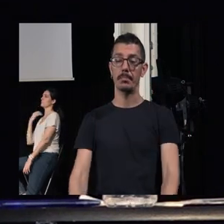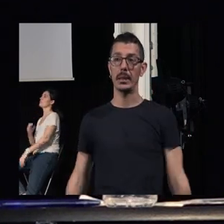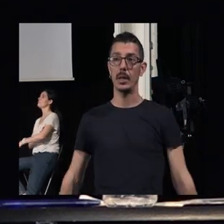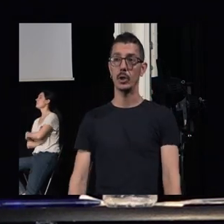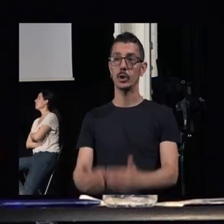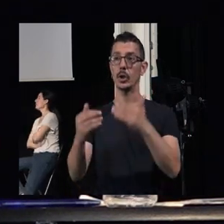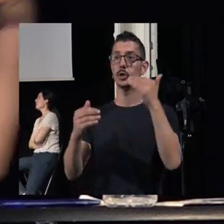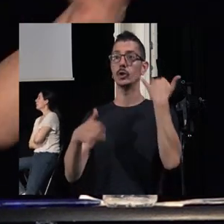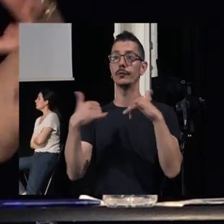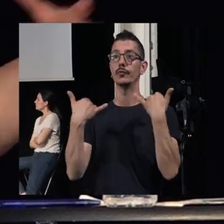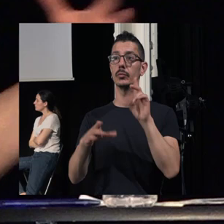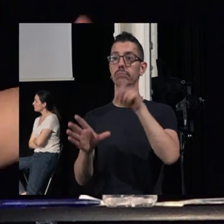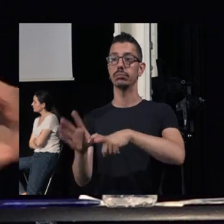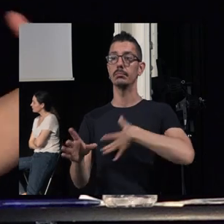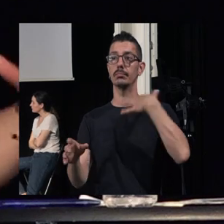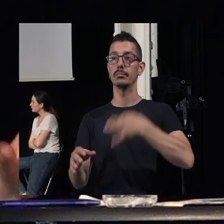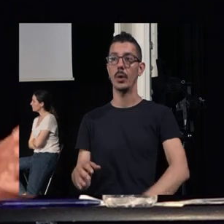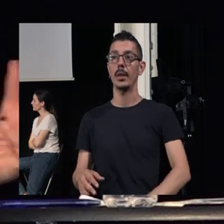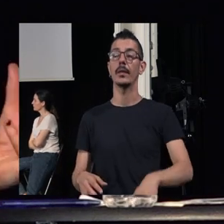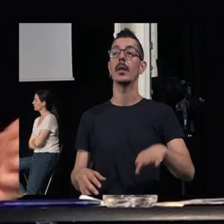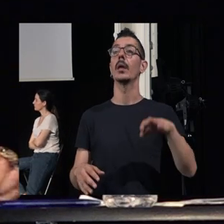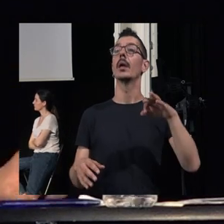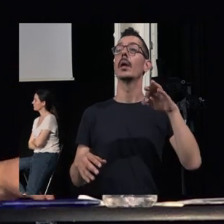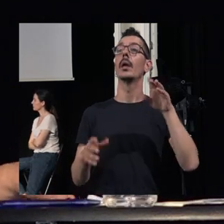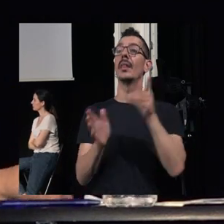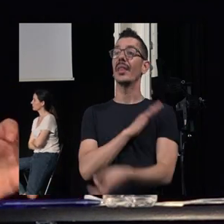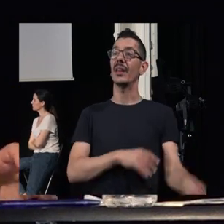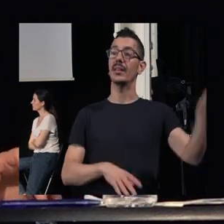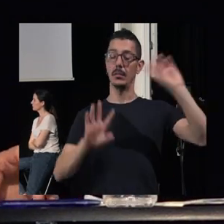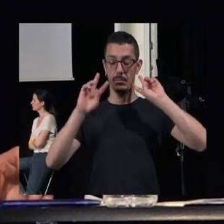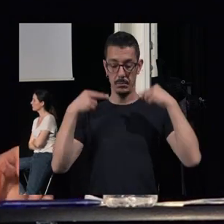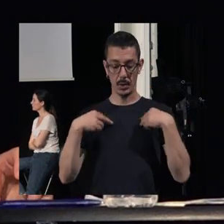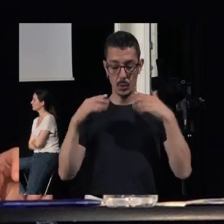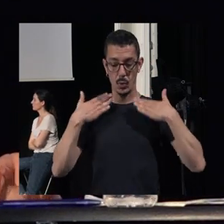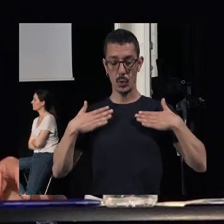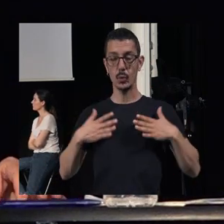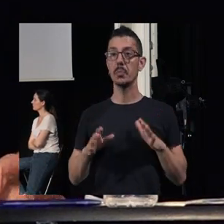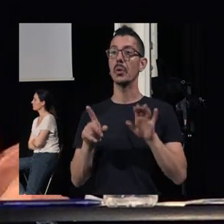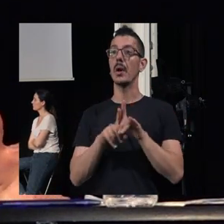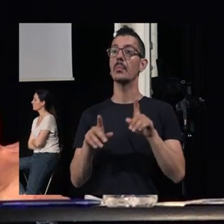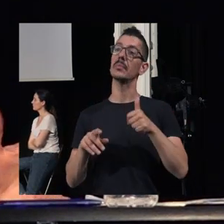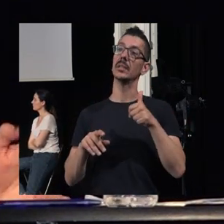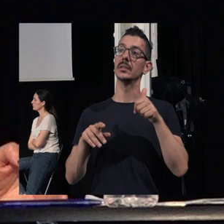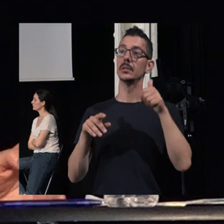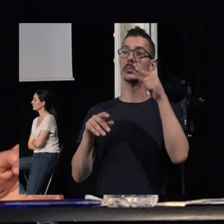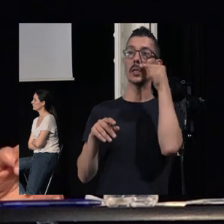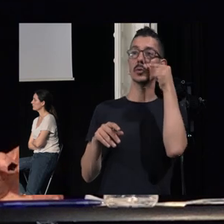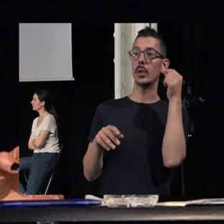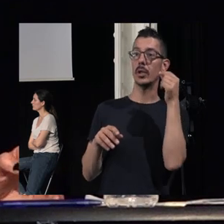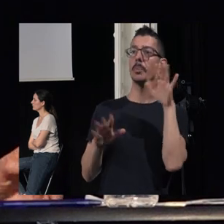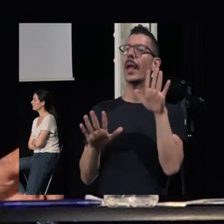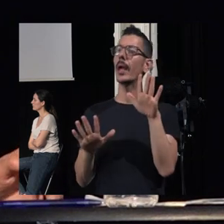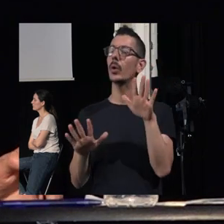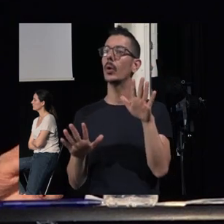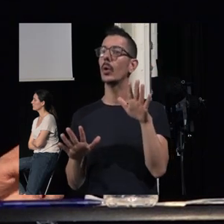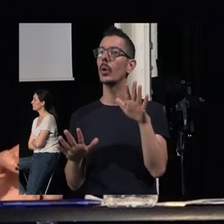un mogollón de cosas, redefinen sus cuerpos como más masculinos, sin embargo, todavía no he